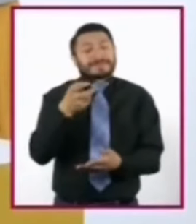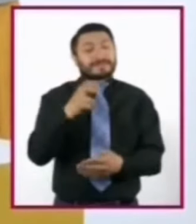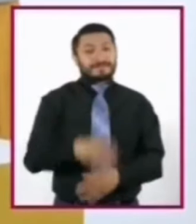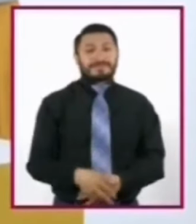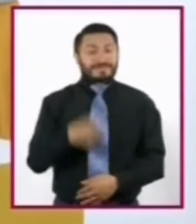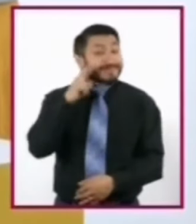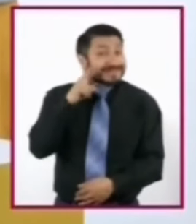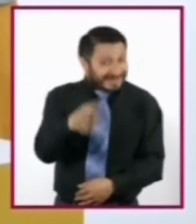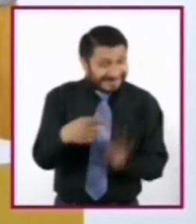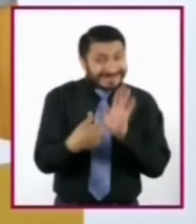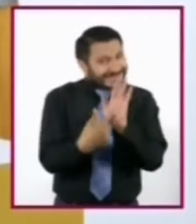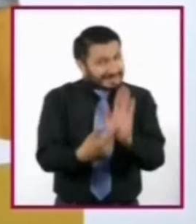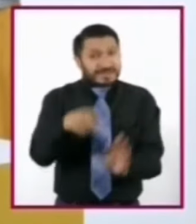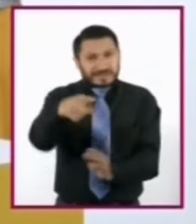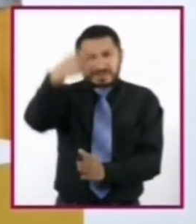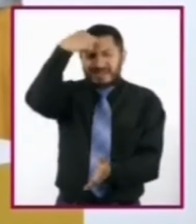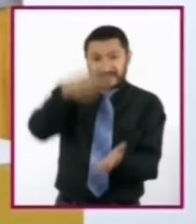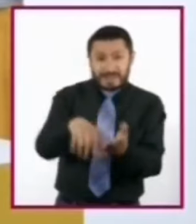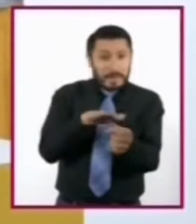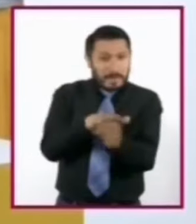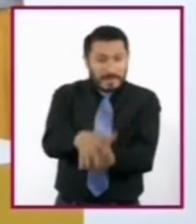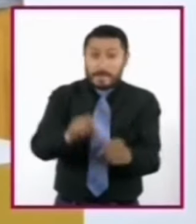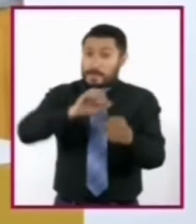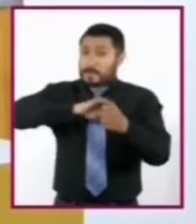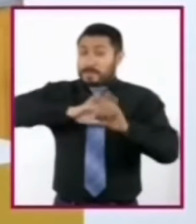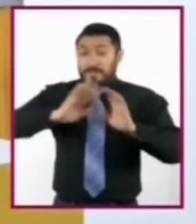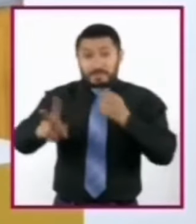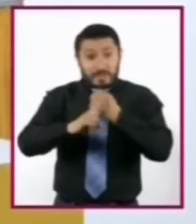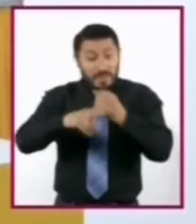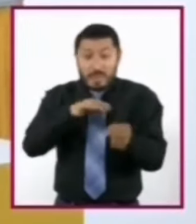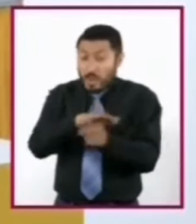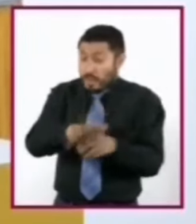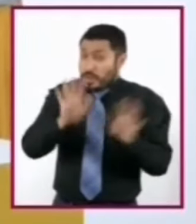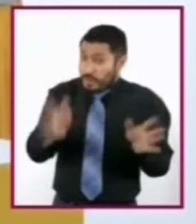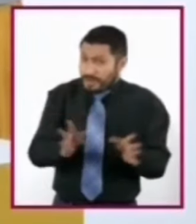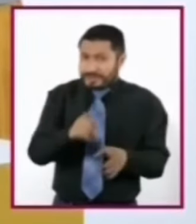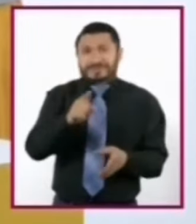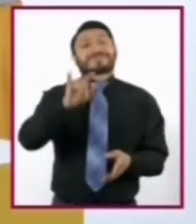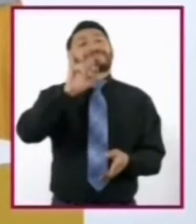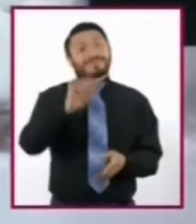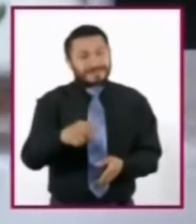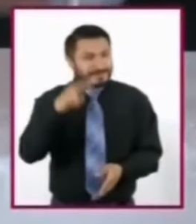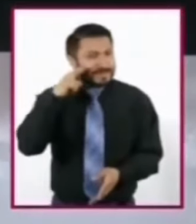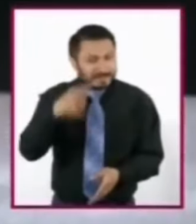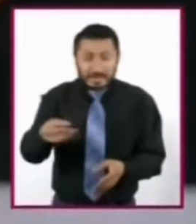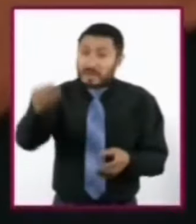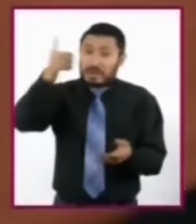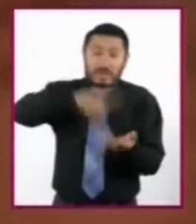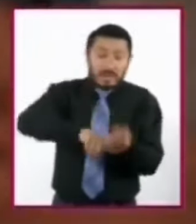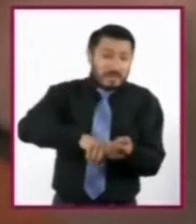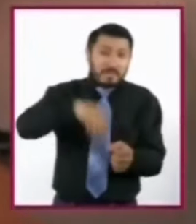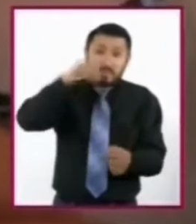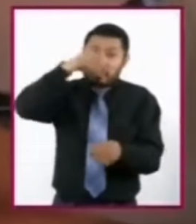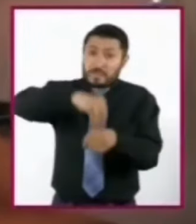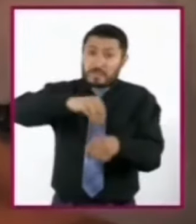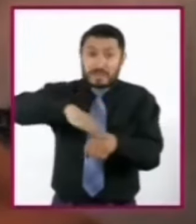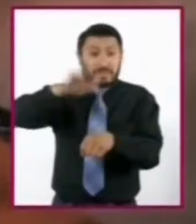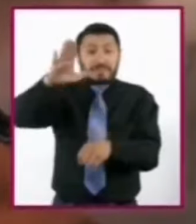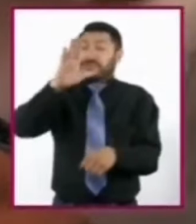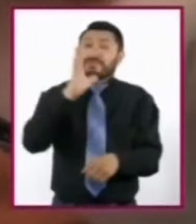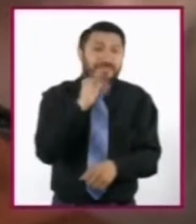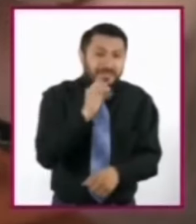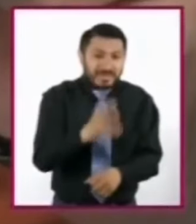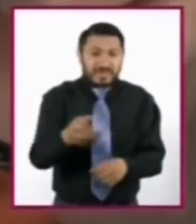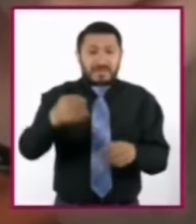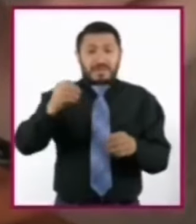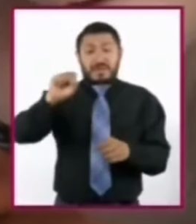¿Piensas que el vaso está lleno, Enrique? Sí, claro. Ya no se ve que quepa nada más. Los granos de